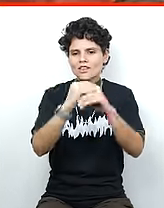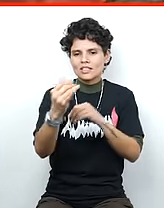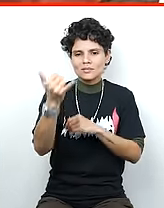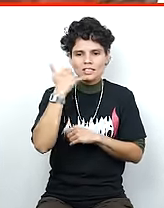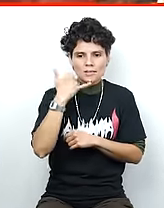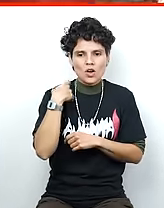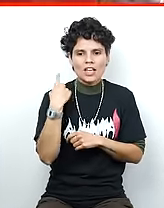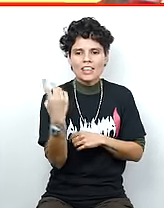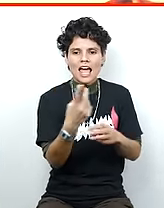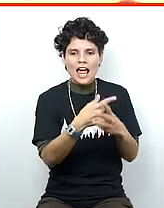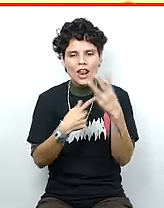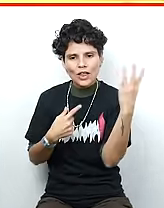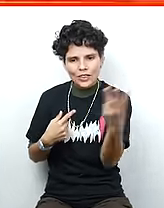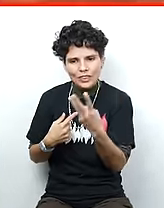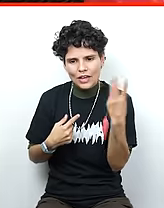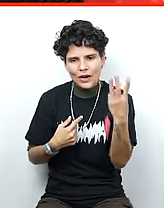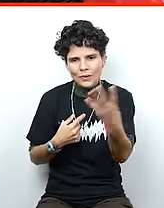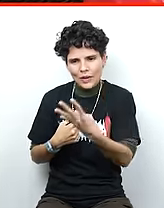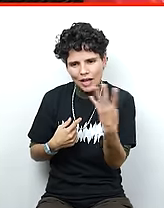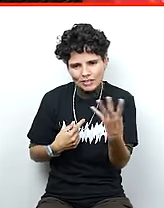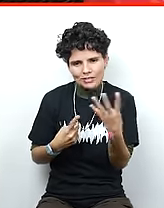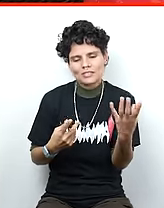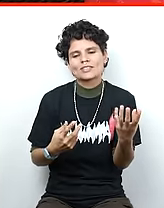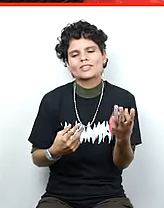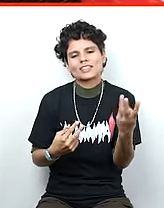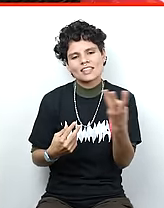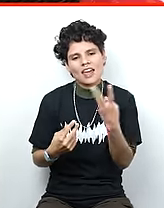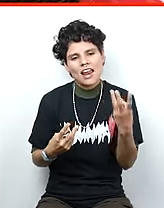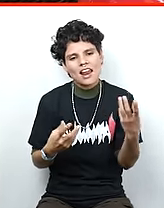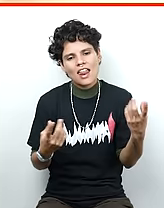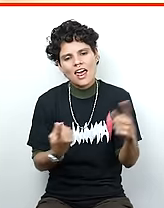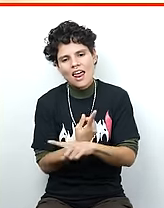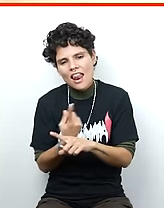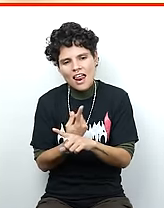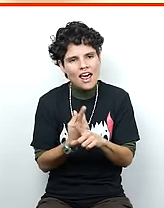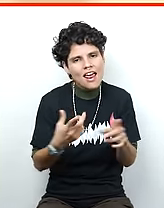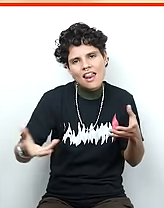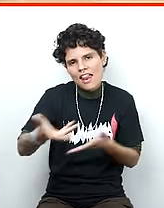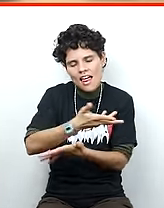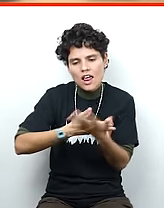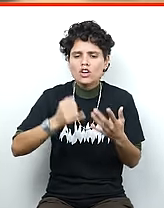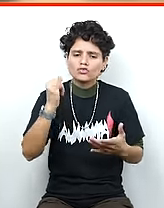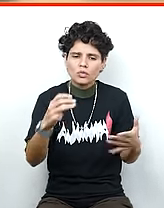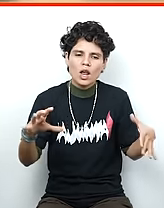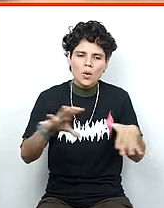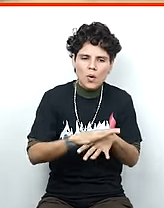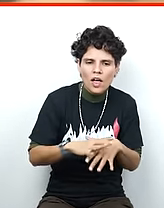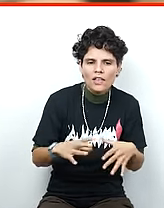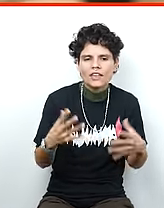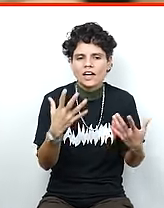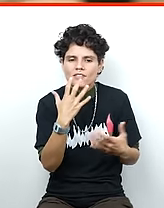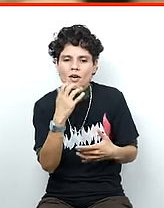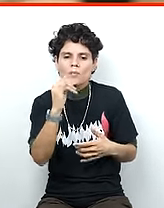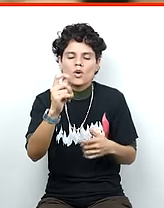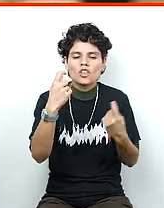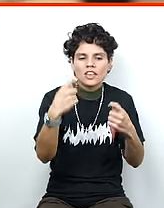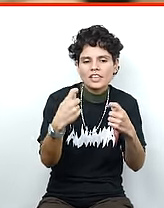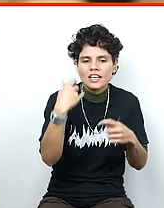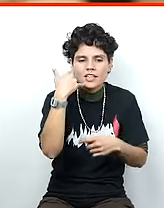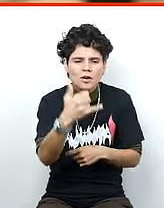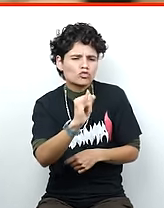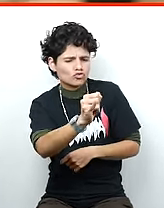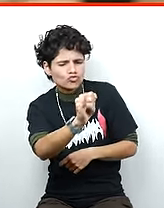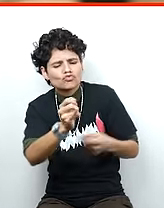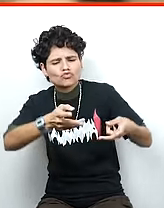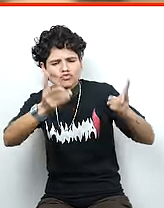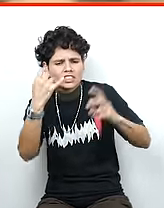noche, y ahí están los culiados ahí, terrible. Y ahí yo te pongo, hoy vamos a estar grabando la junta, vamos a tratar de llamarte y